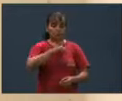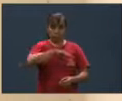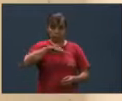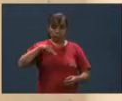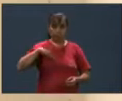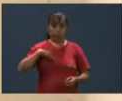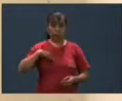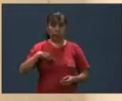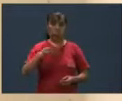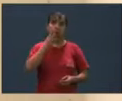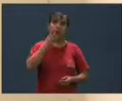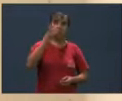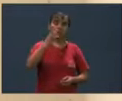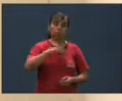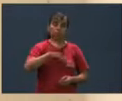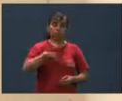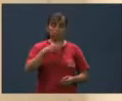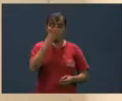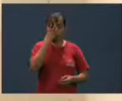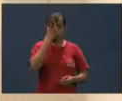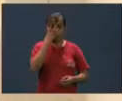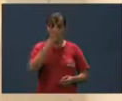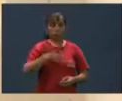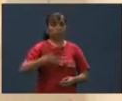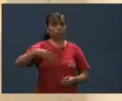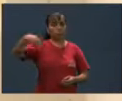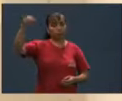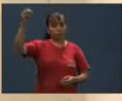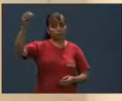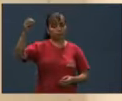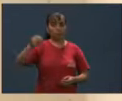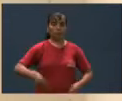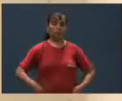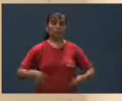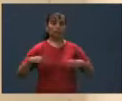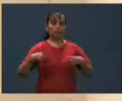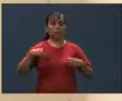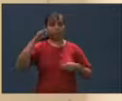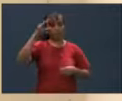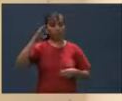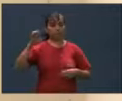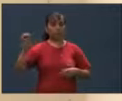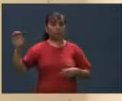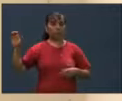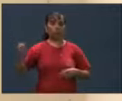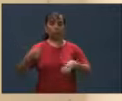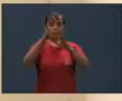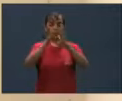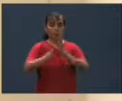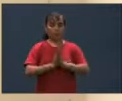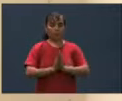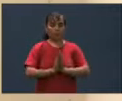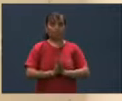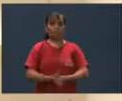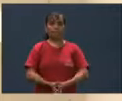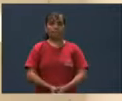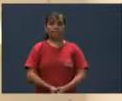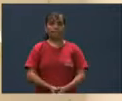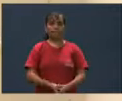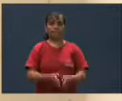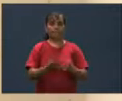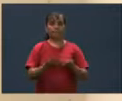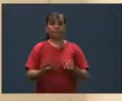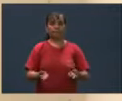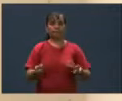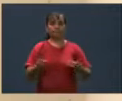de nosotros, perdone nuestros pecados y nos lleve a la vida eterna.